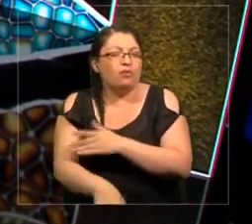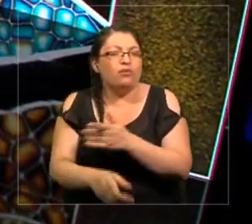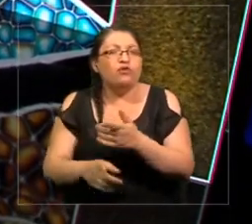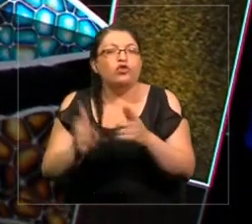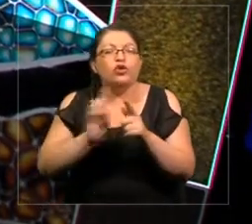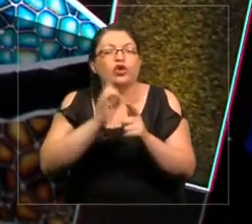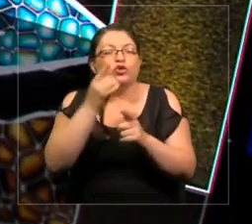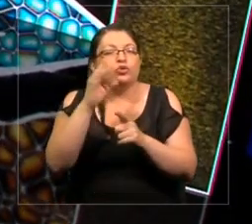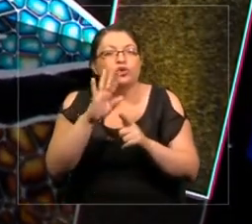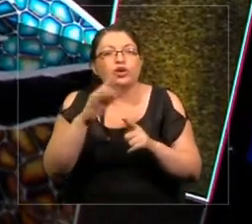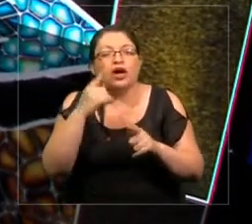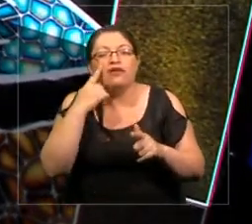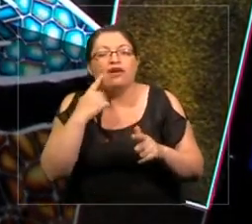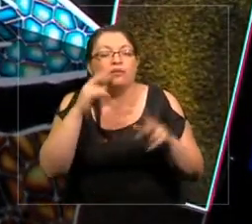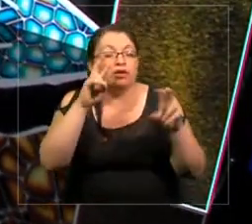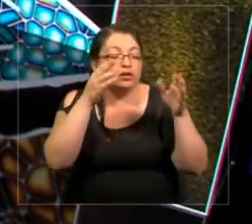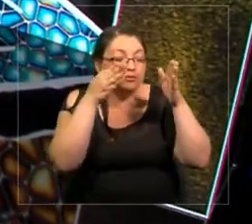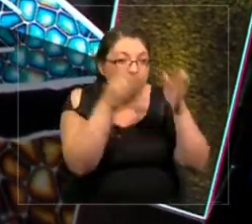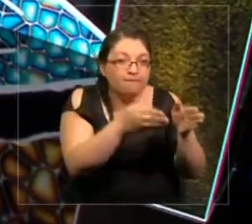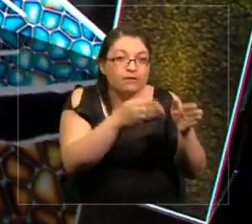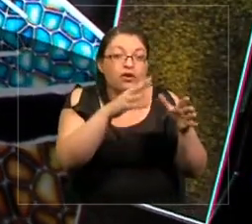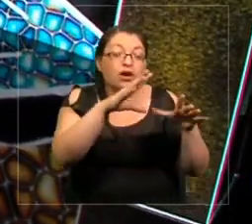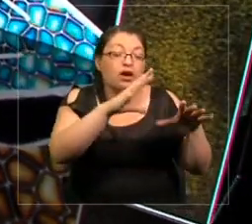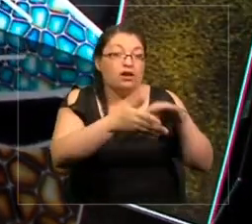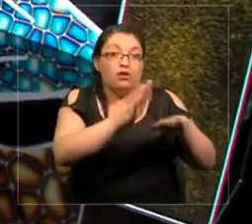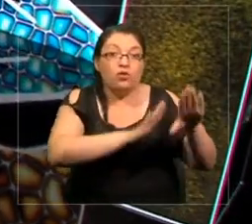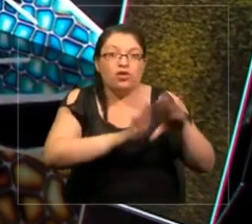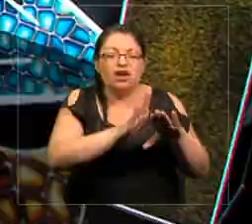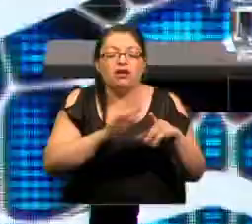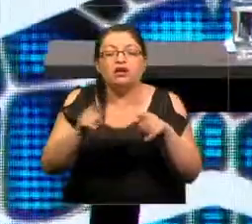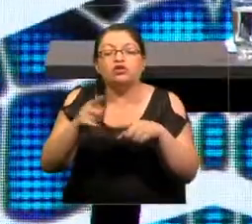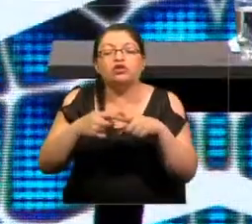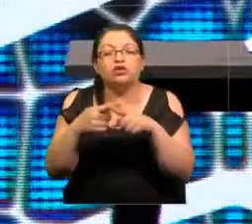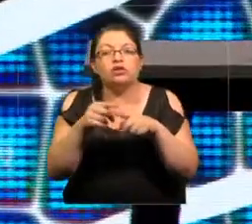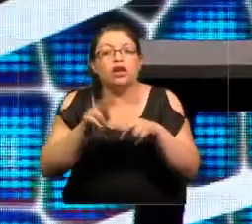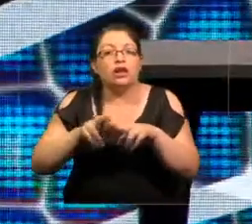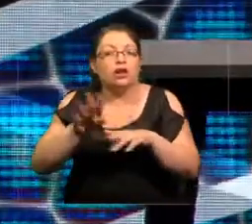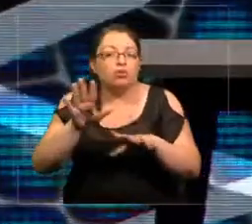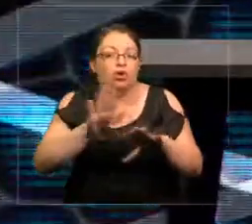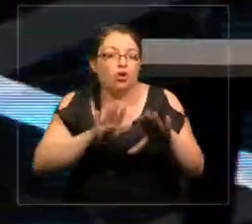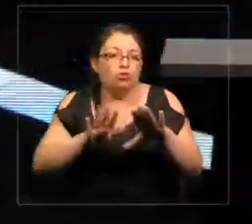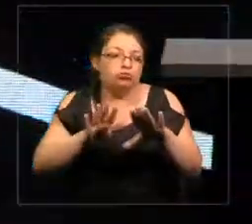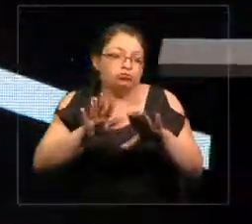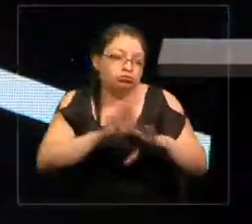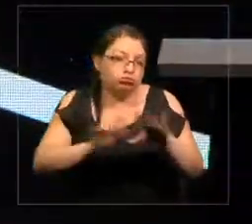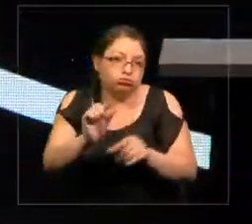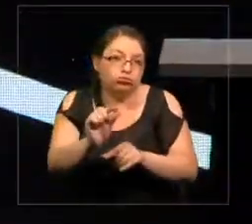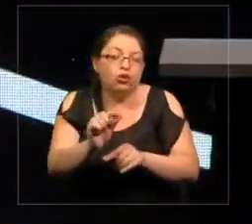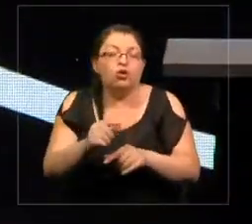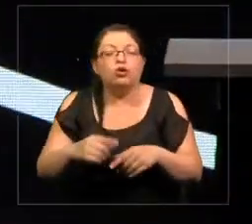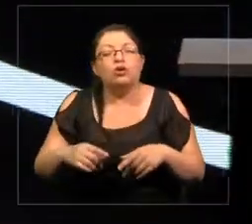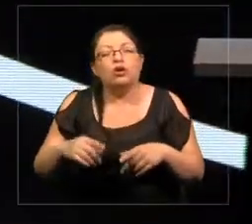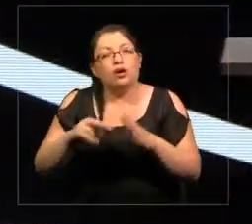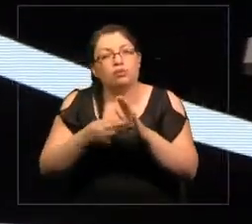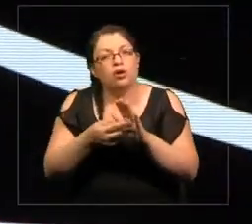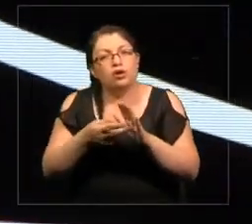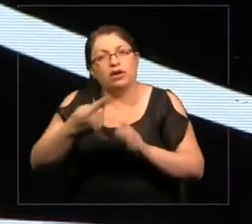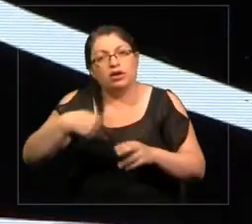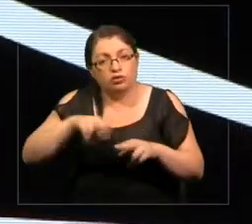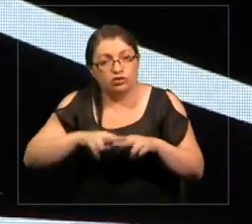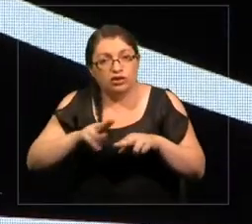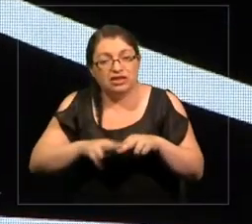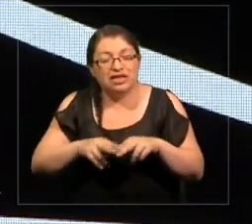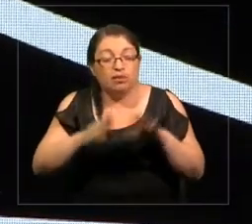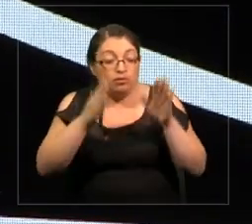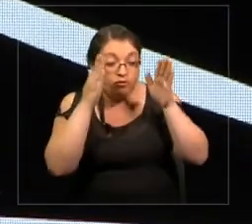tomemos en cuenta lo ambiental y hagamos pocas cosas en lo social el problema es que en lo que estamos haciendo en lo